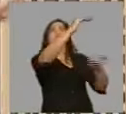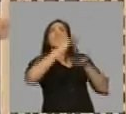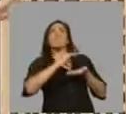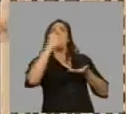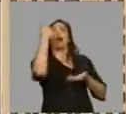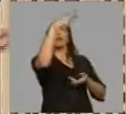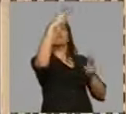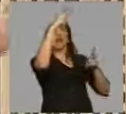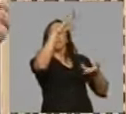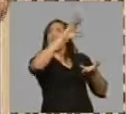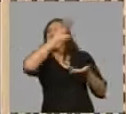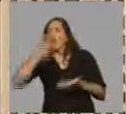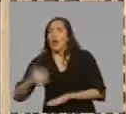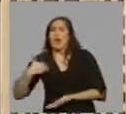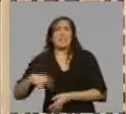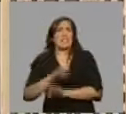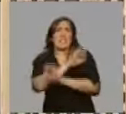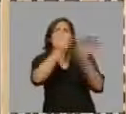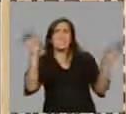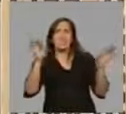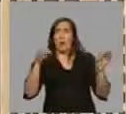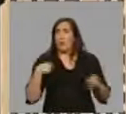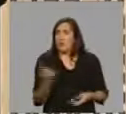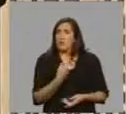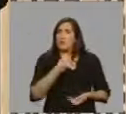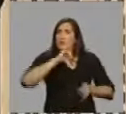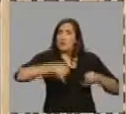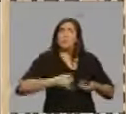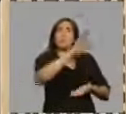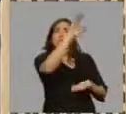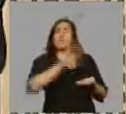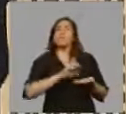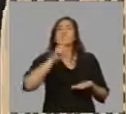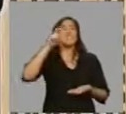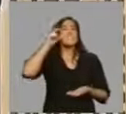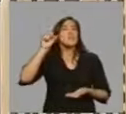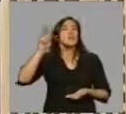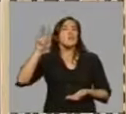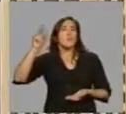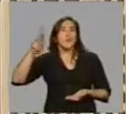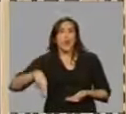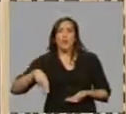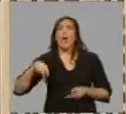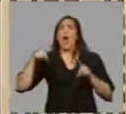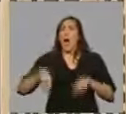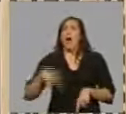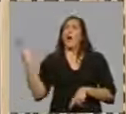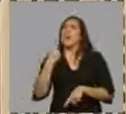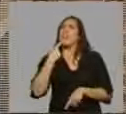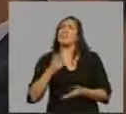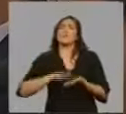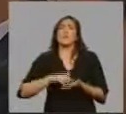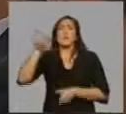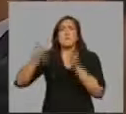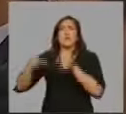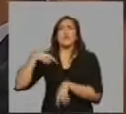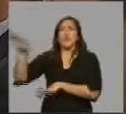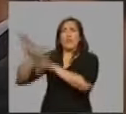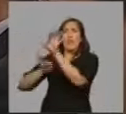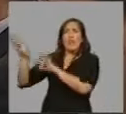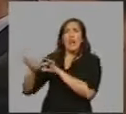ahora resulta ser que queremos promover a gente que presuntamente violó derechos. Y la verdad que quiero decir algo respecto de esto,